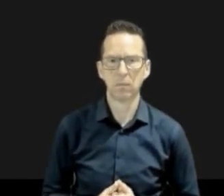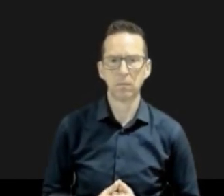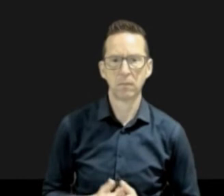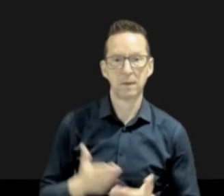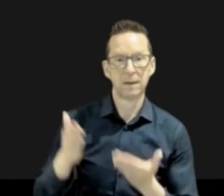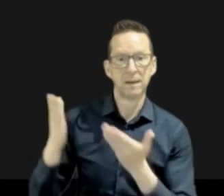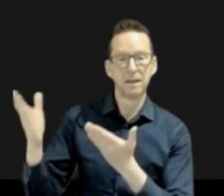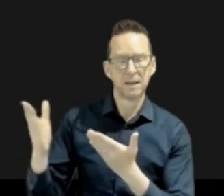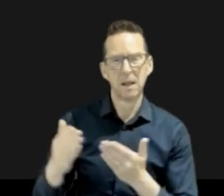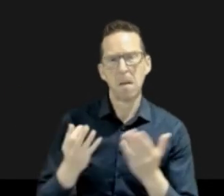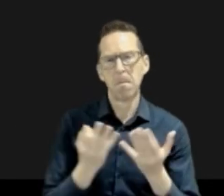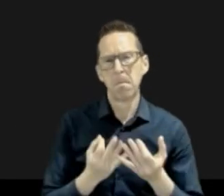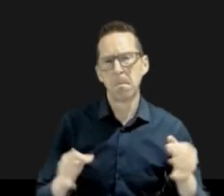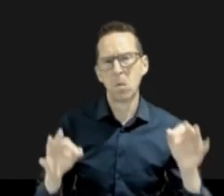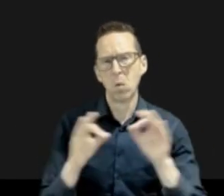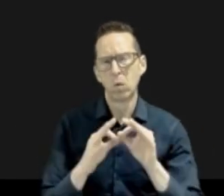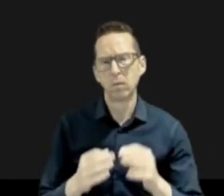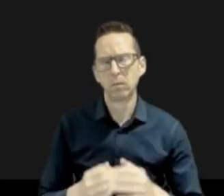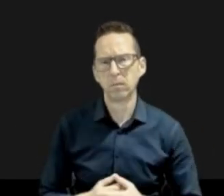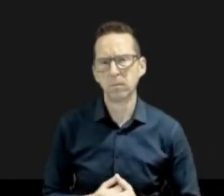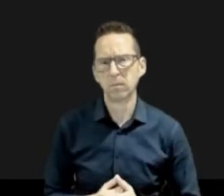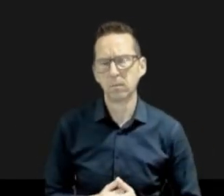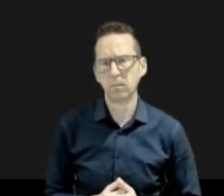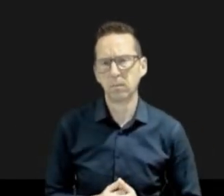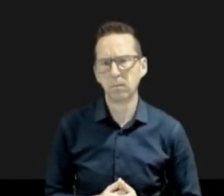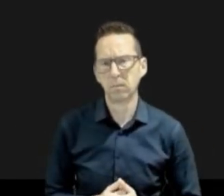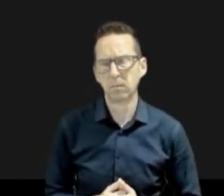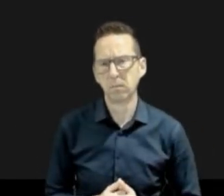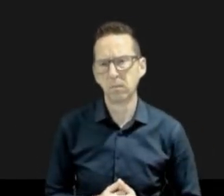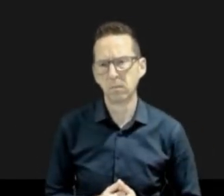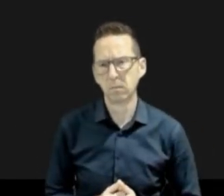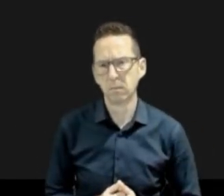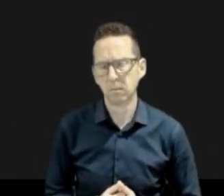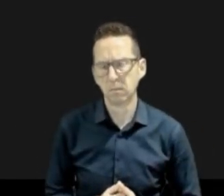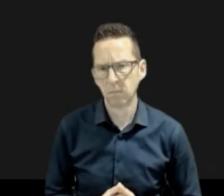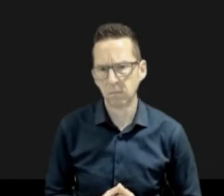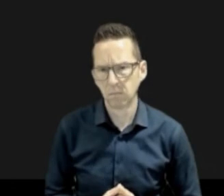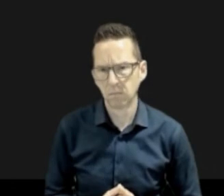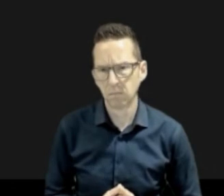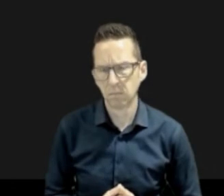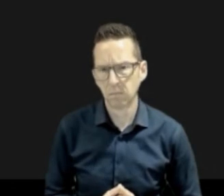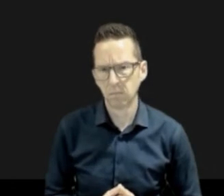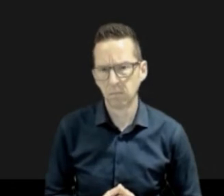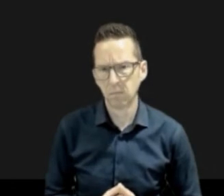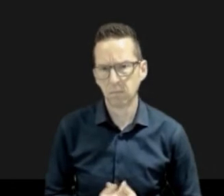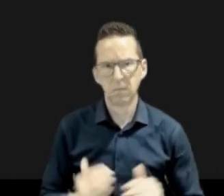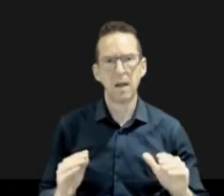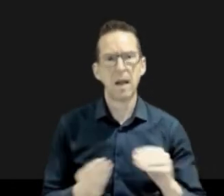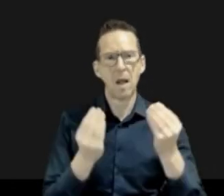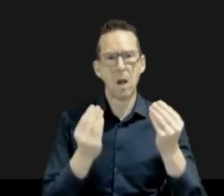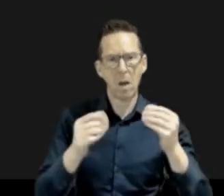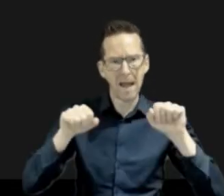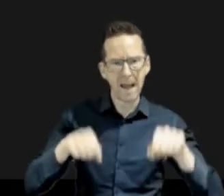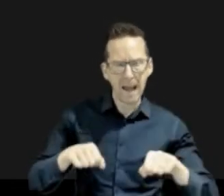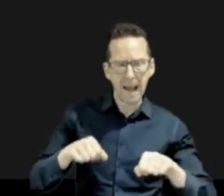cómo se puede usar la información de lightning